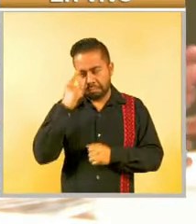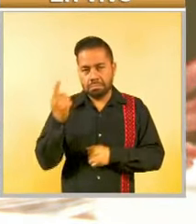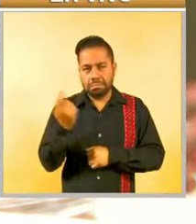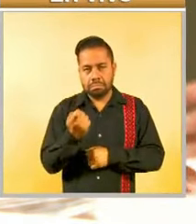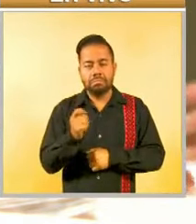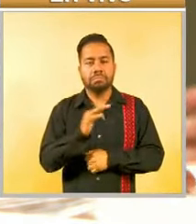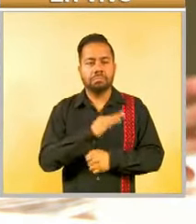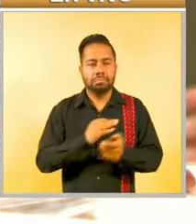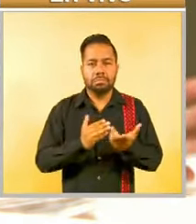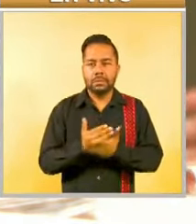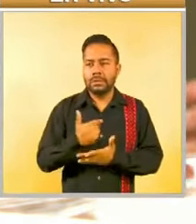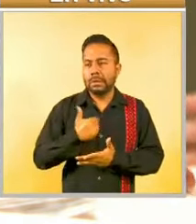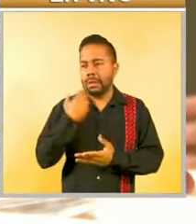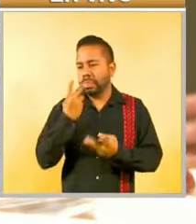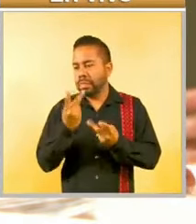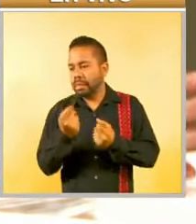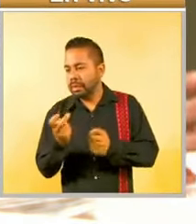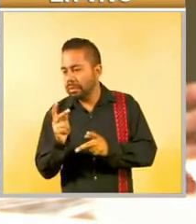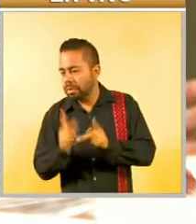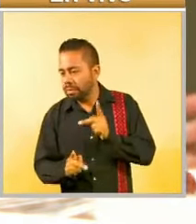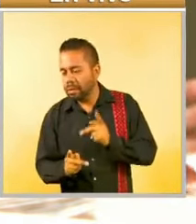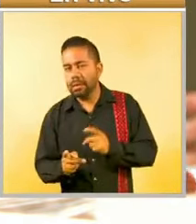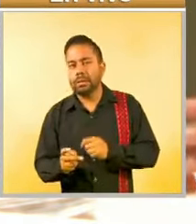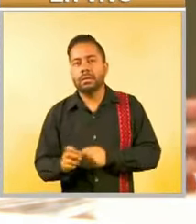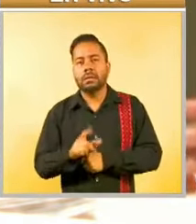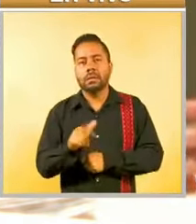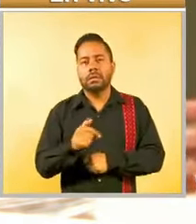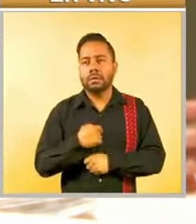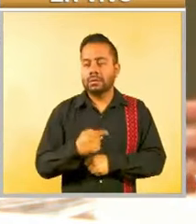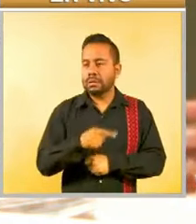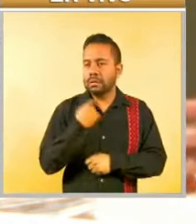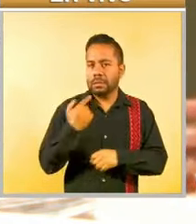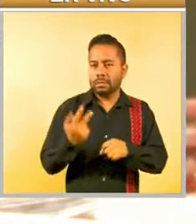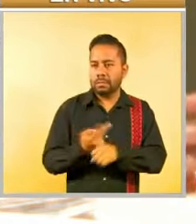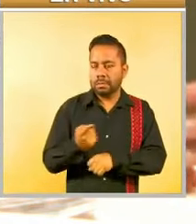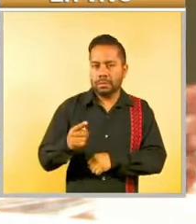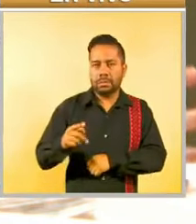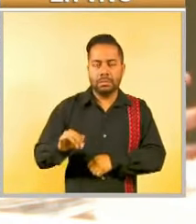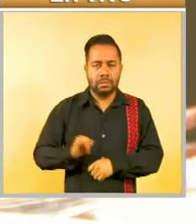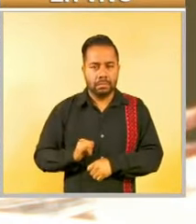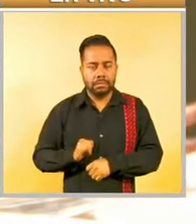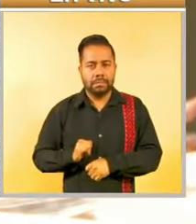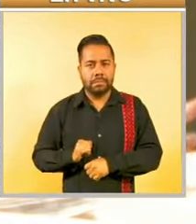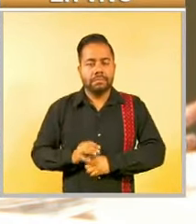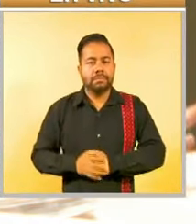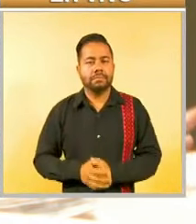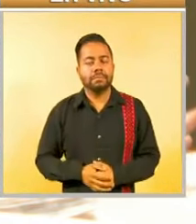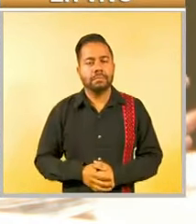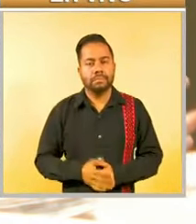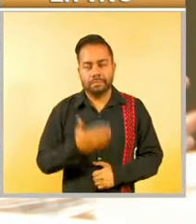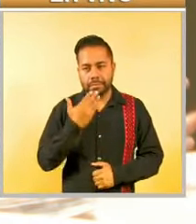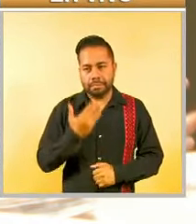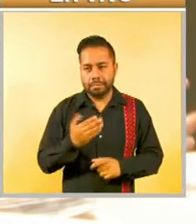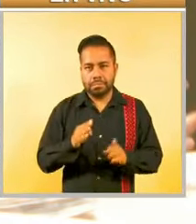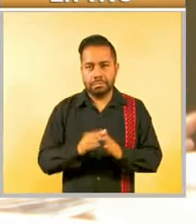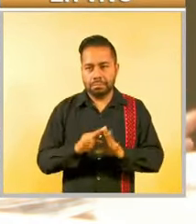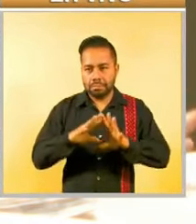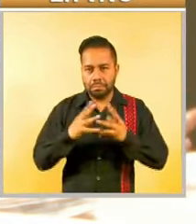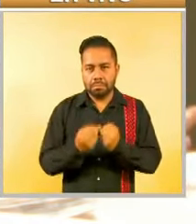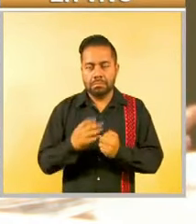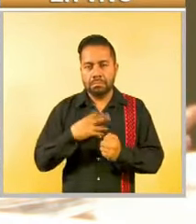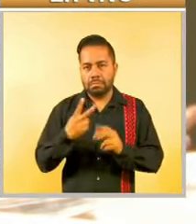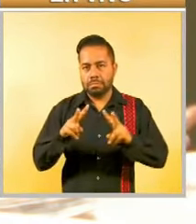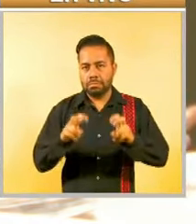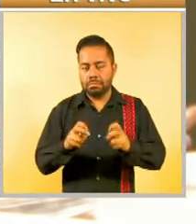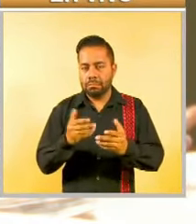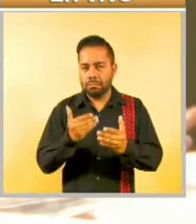querer sanar esa parte y les afecta sus intereses bien a nivel estratégico bien sabemos que hay